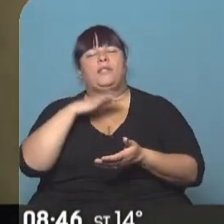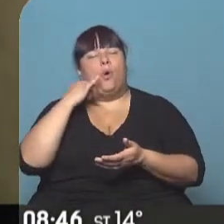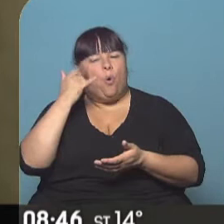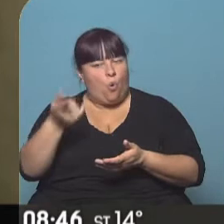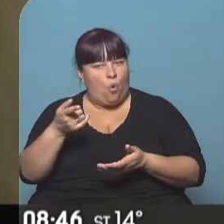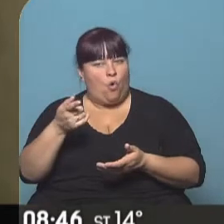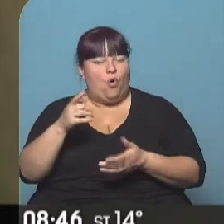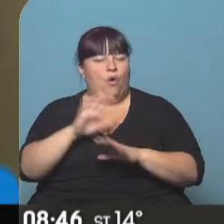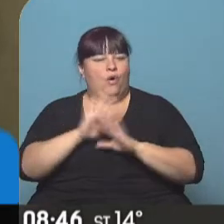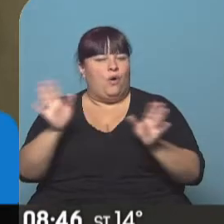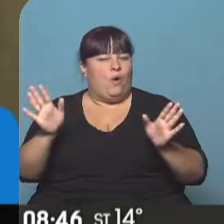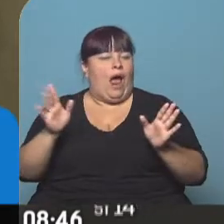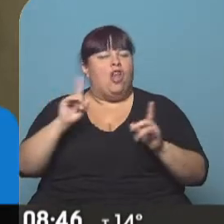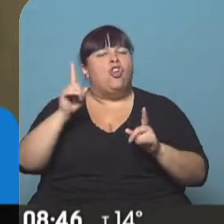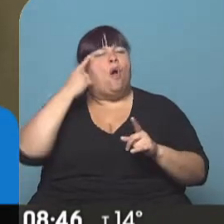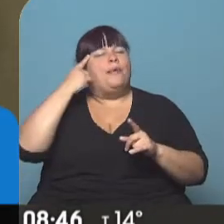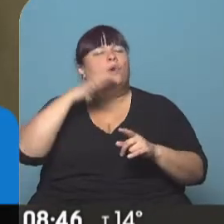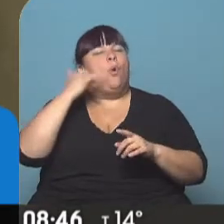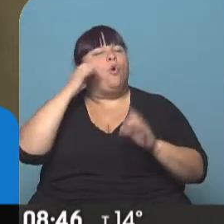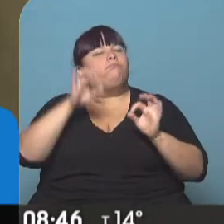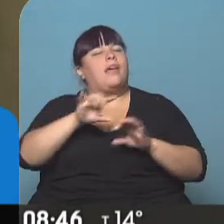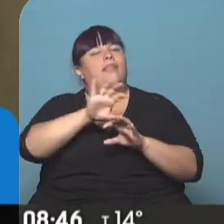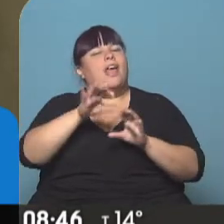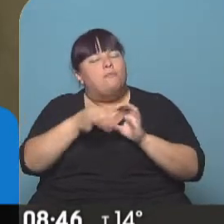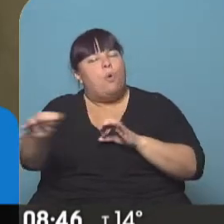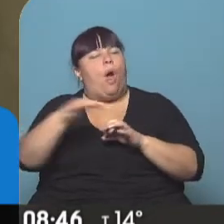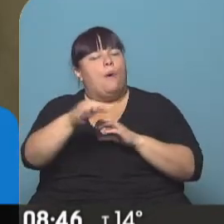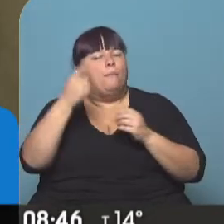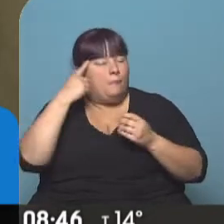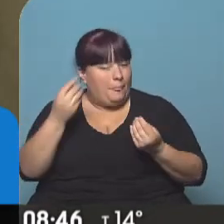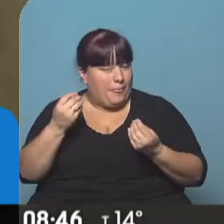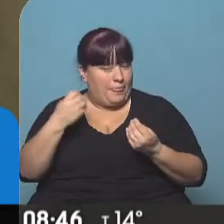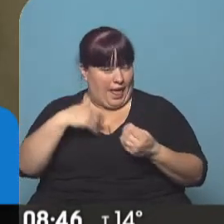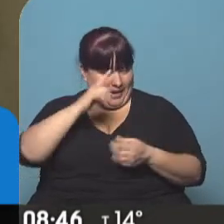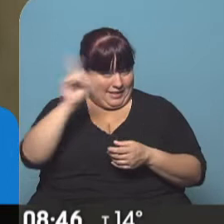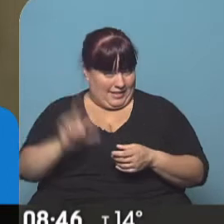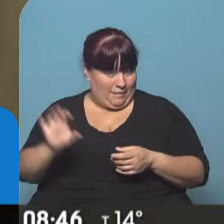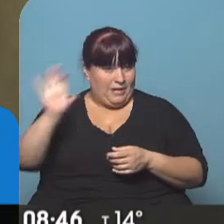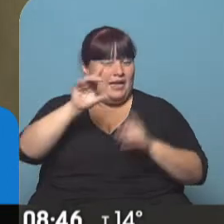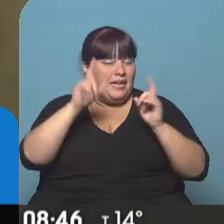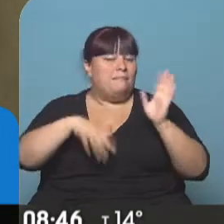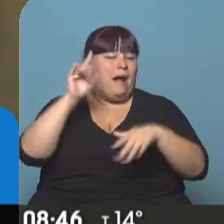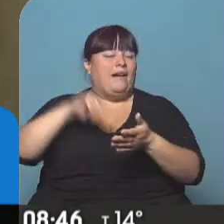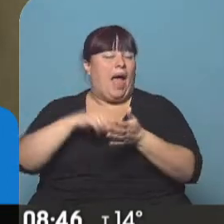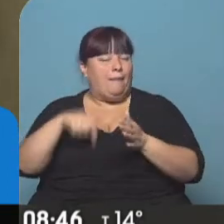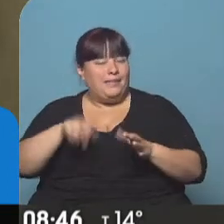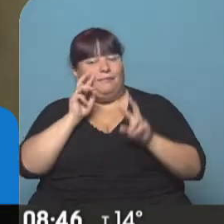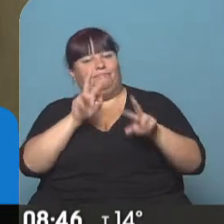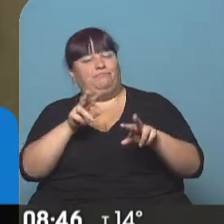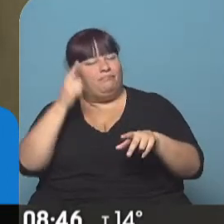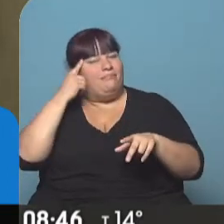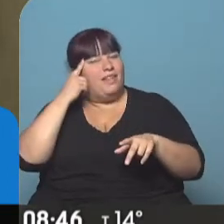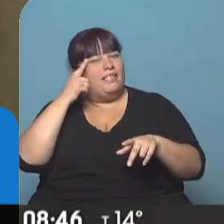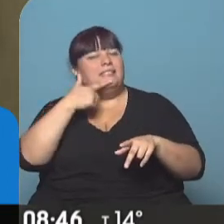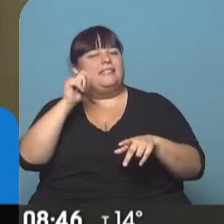con los ojos no desde la provincia sino desde el interior del país y principalmente desde la ciudad de buenos aires uno tiene la